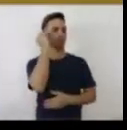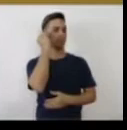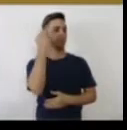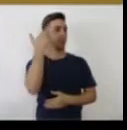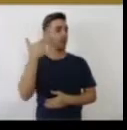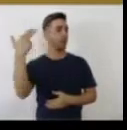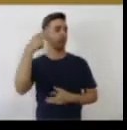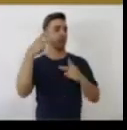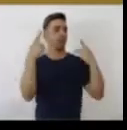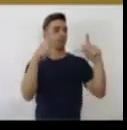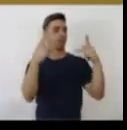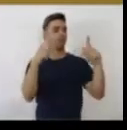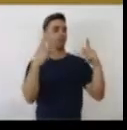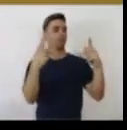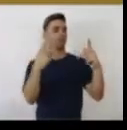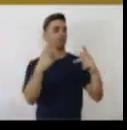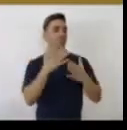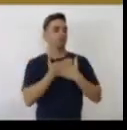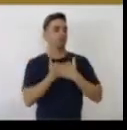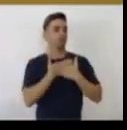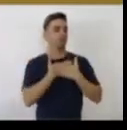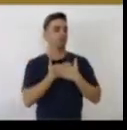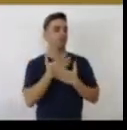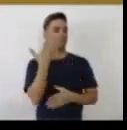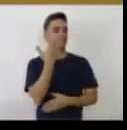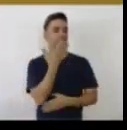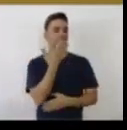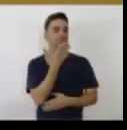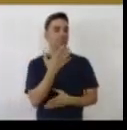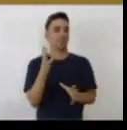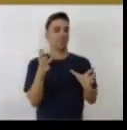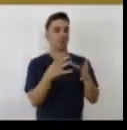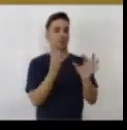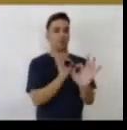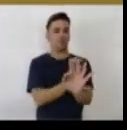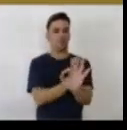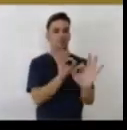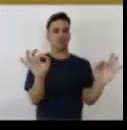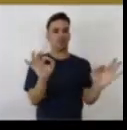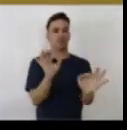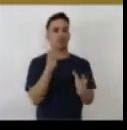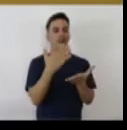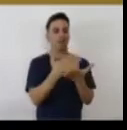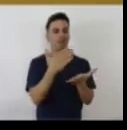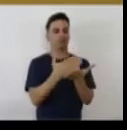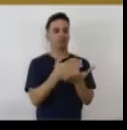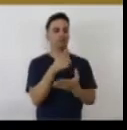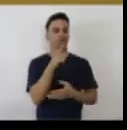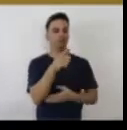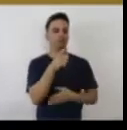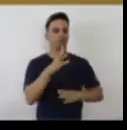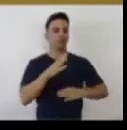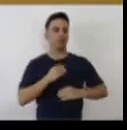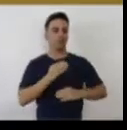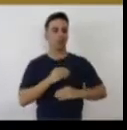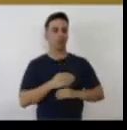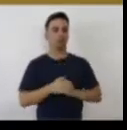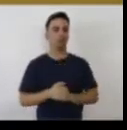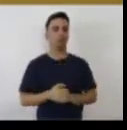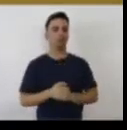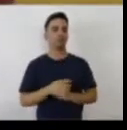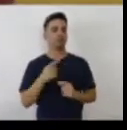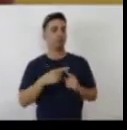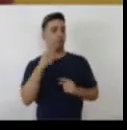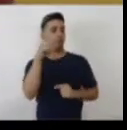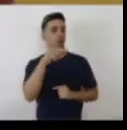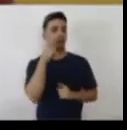habilidades profesionales propias del perfil de las especialidades que ustedes estudian. Por lo